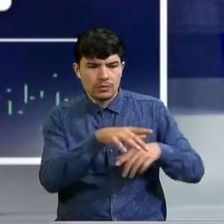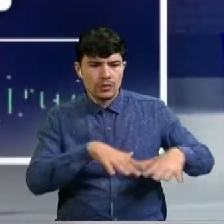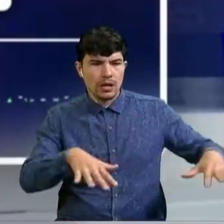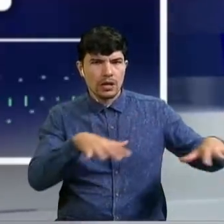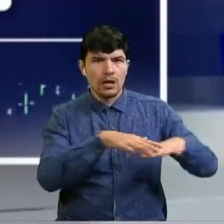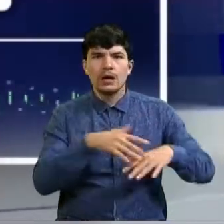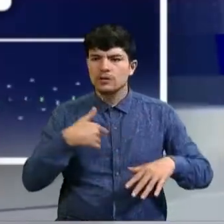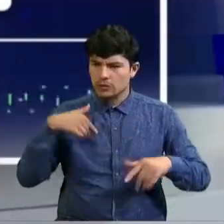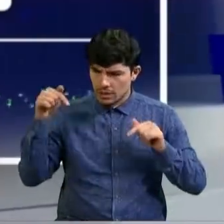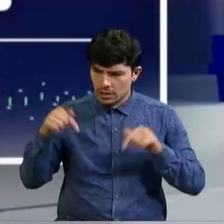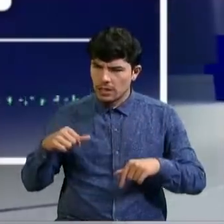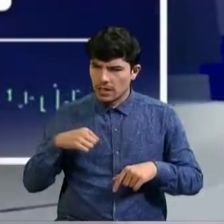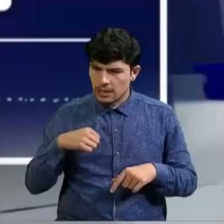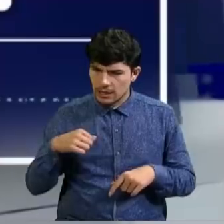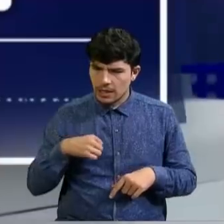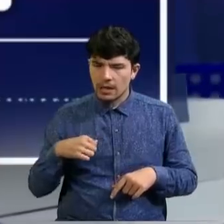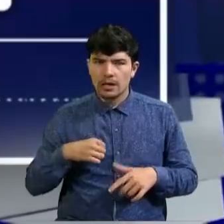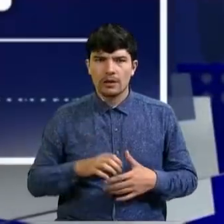las tengo.